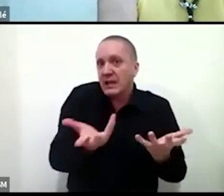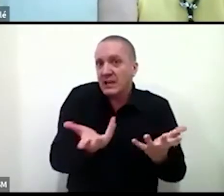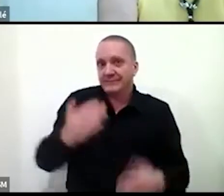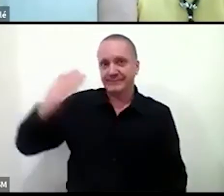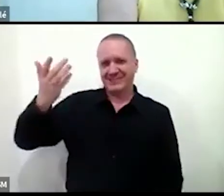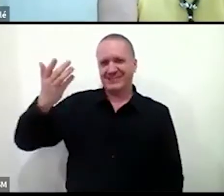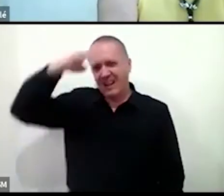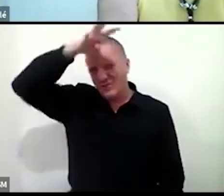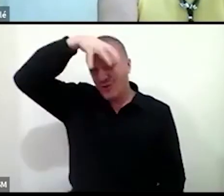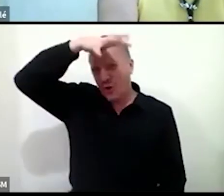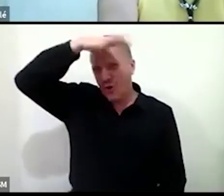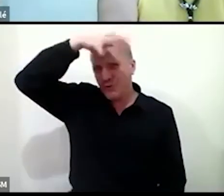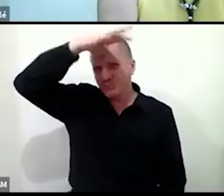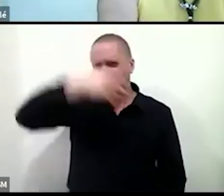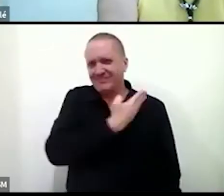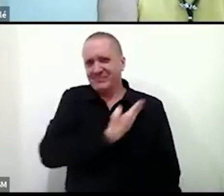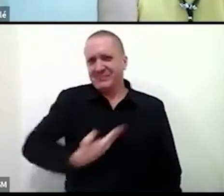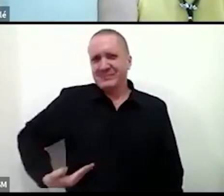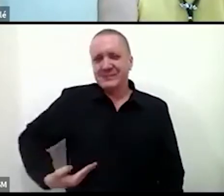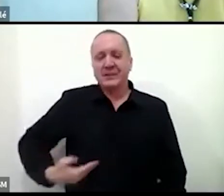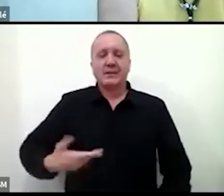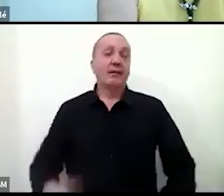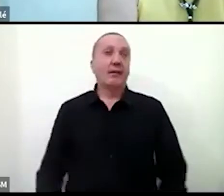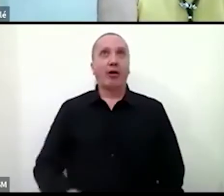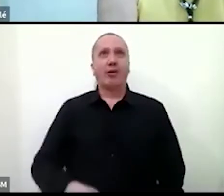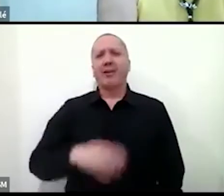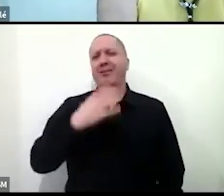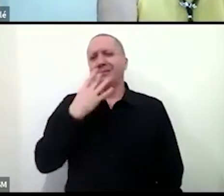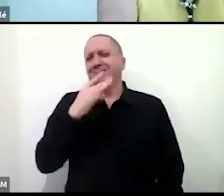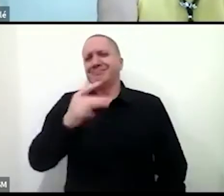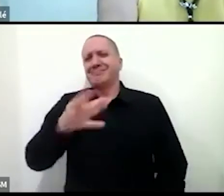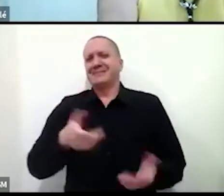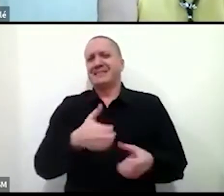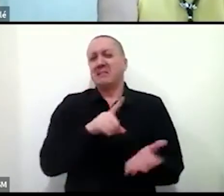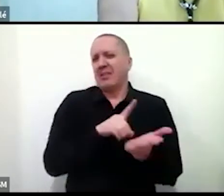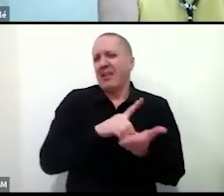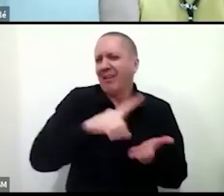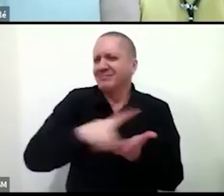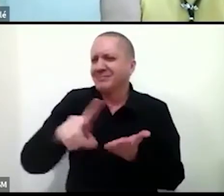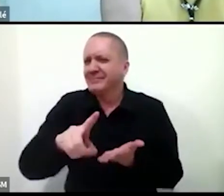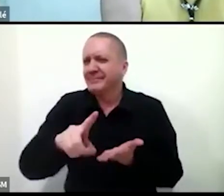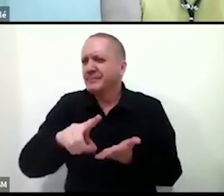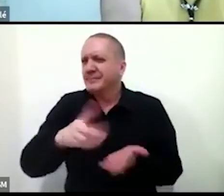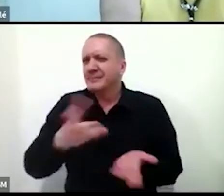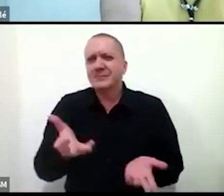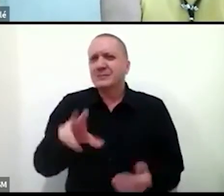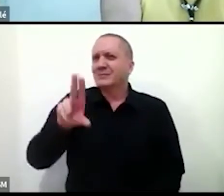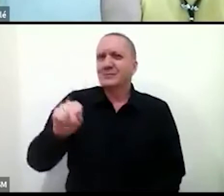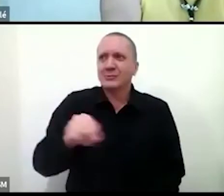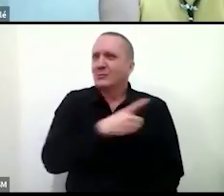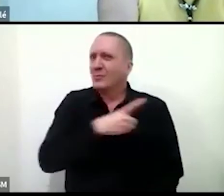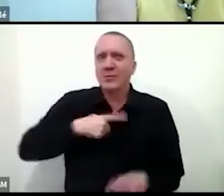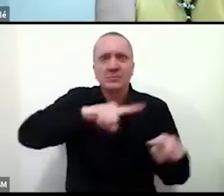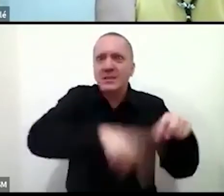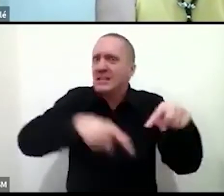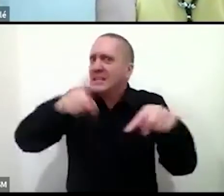actualidad sigue queriendo restar derechos, pero hay un sistema que sigue diciéndole que él no puede tomar esas decisiones ni restarles derecho a